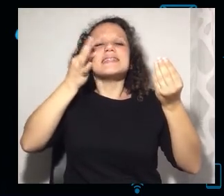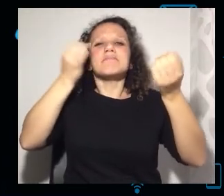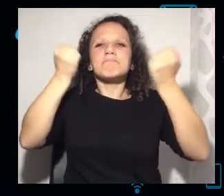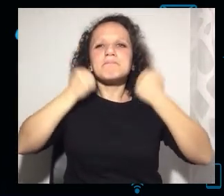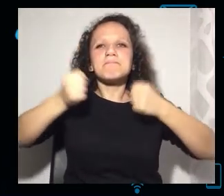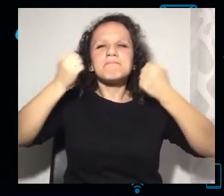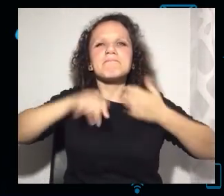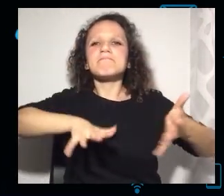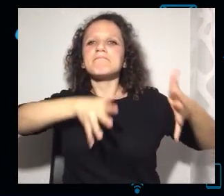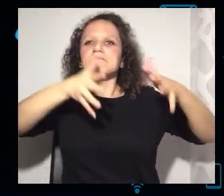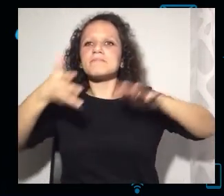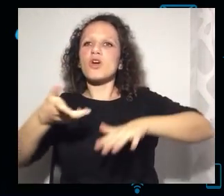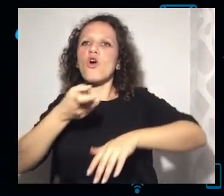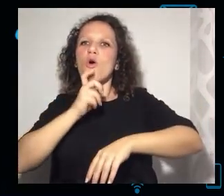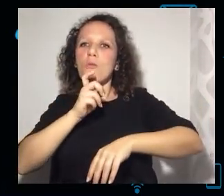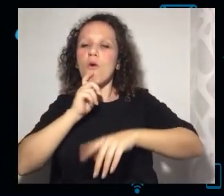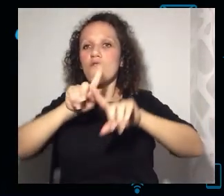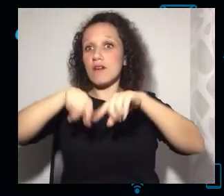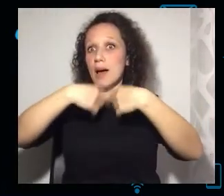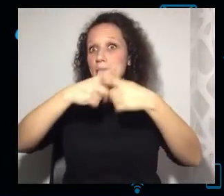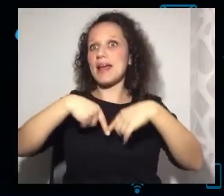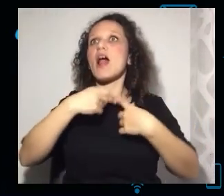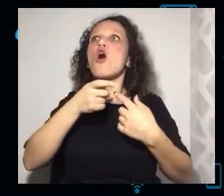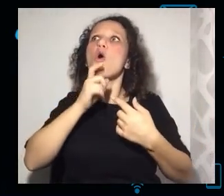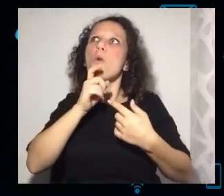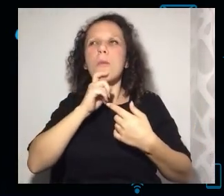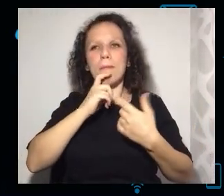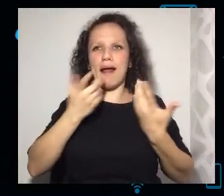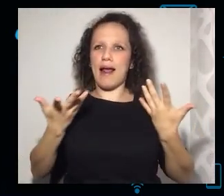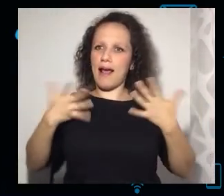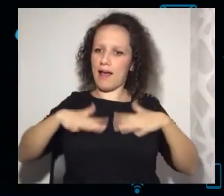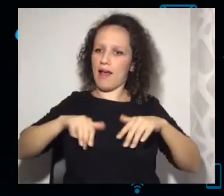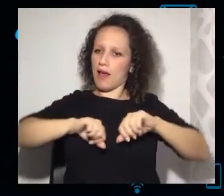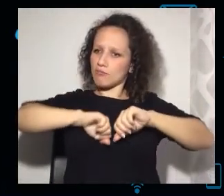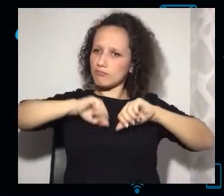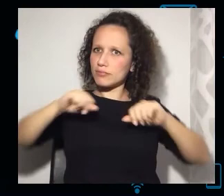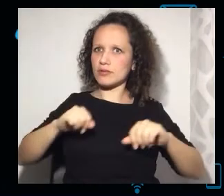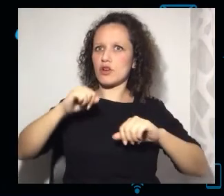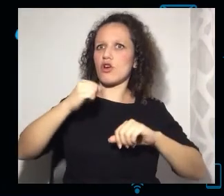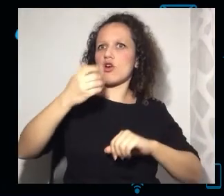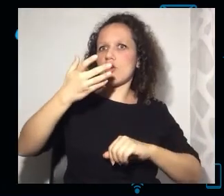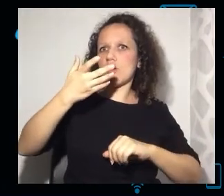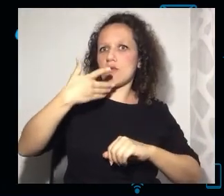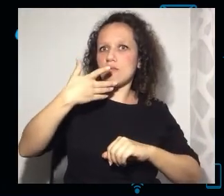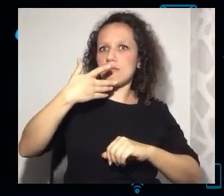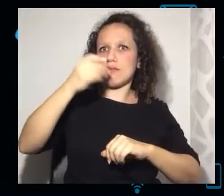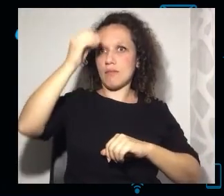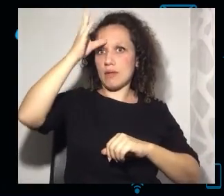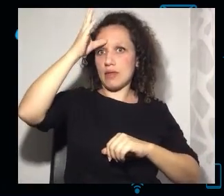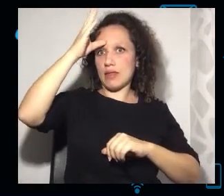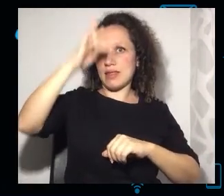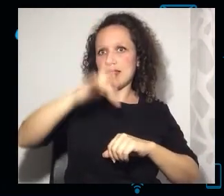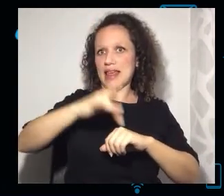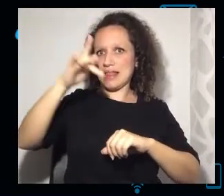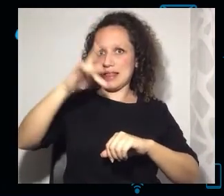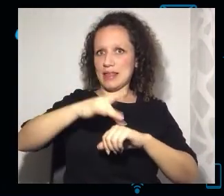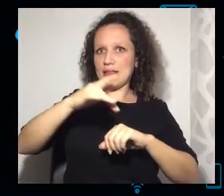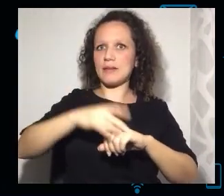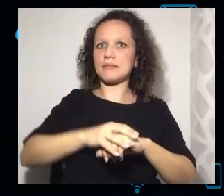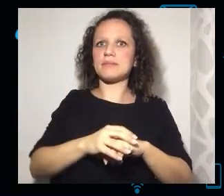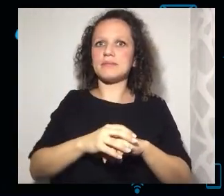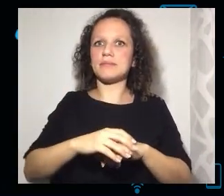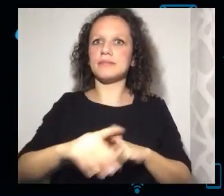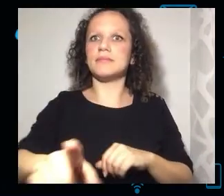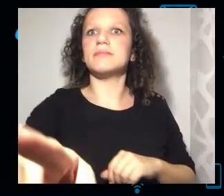podemos en las familias impulsar la adquisición de estas de esta competencia digital y se me ocurrió en